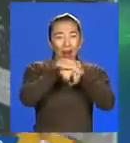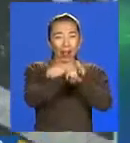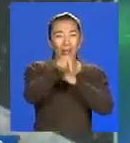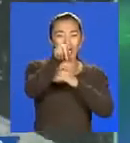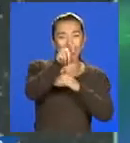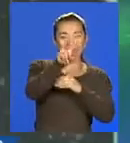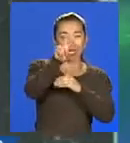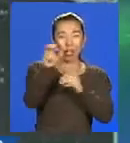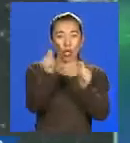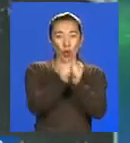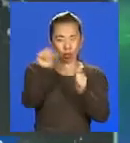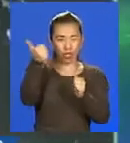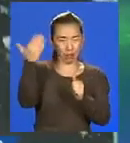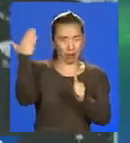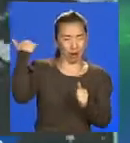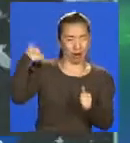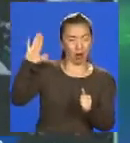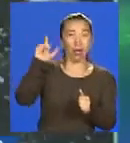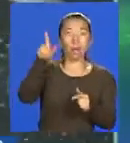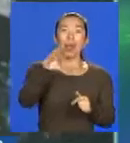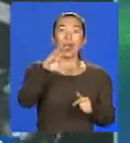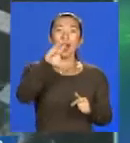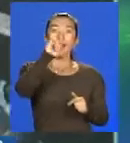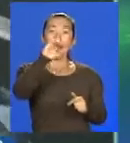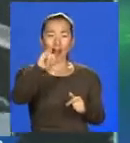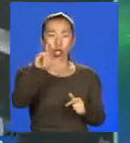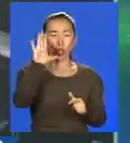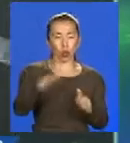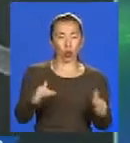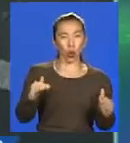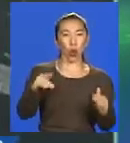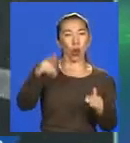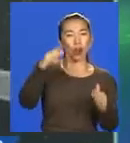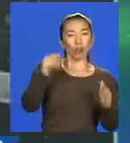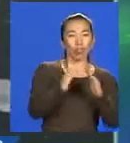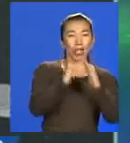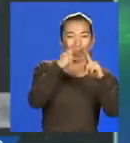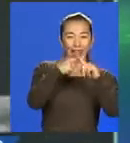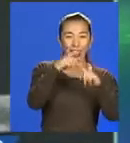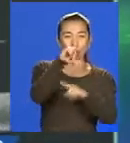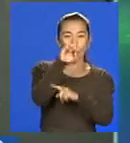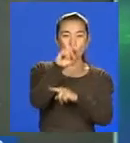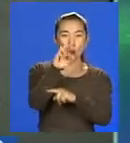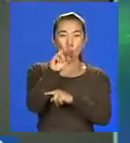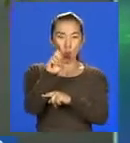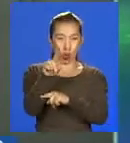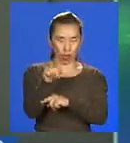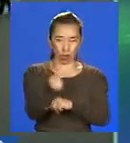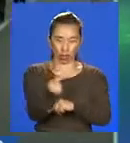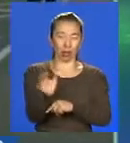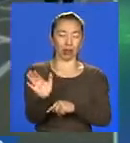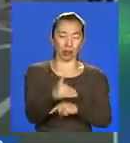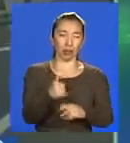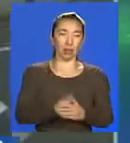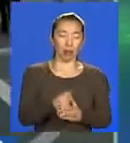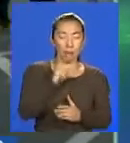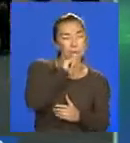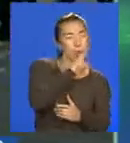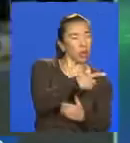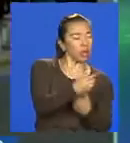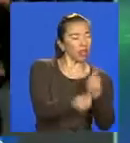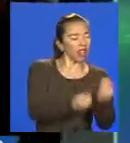los atentados en el CAI de la plazoleta de Lourdes. ¿Se van a estar adelantando operativos de seguridad en lo que queda corrido de la noche? ¿Han recibido instrucción de la alcaldía mayor